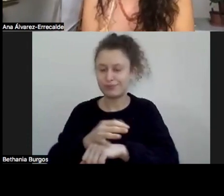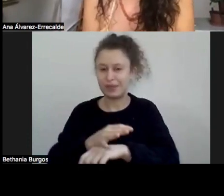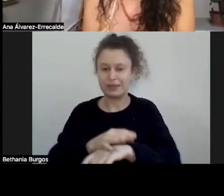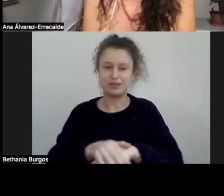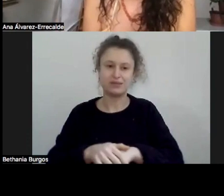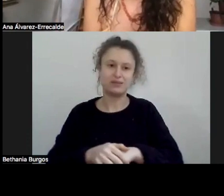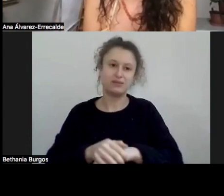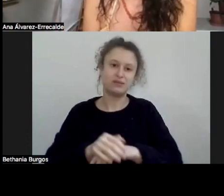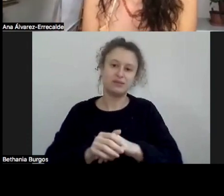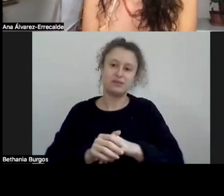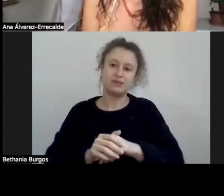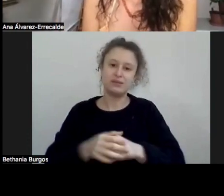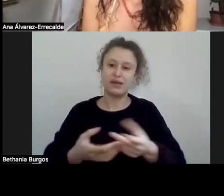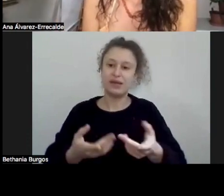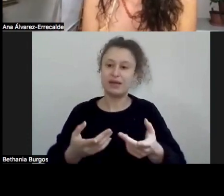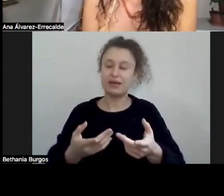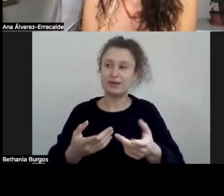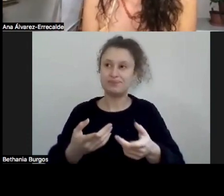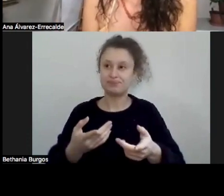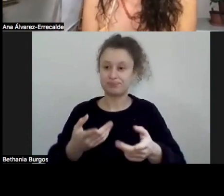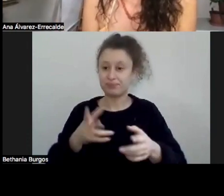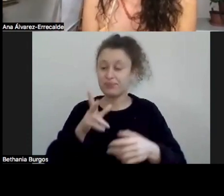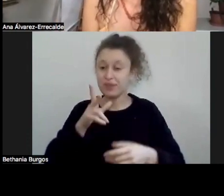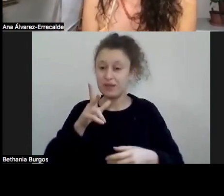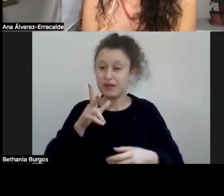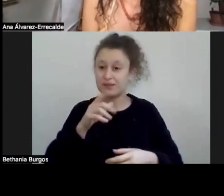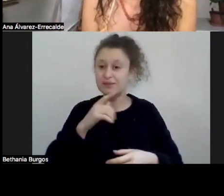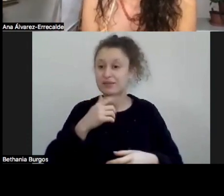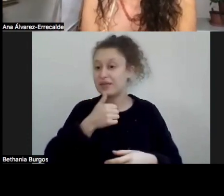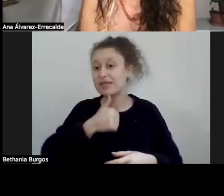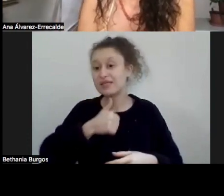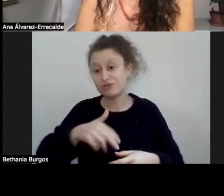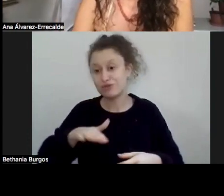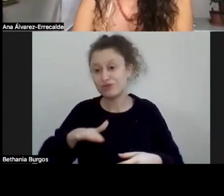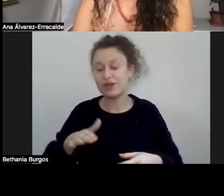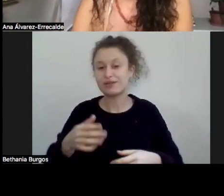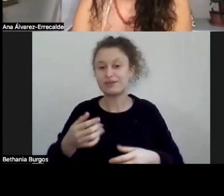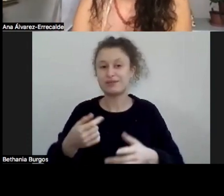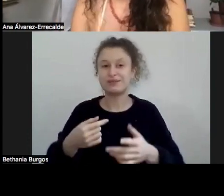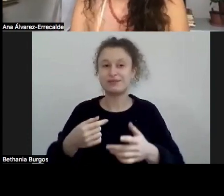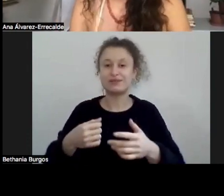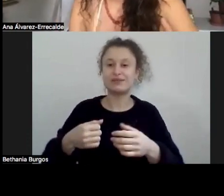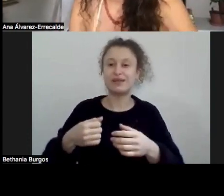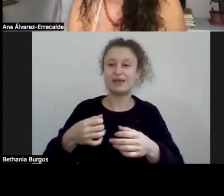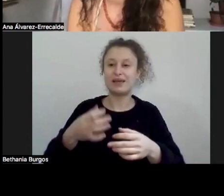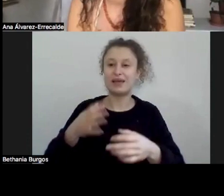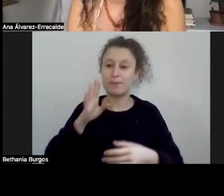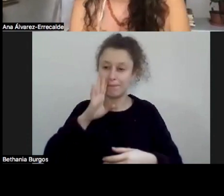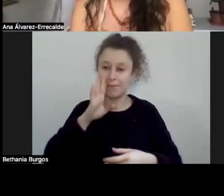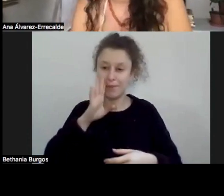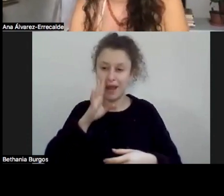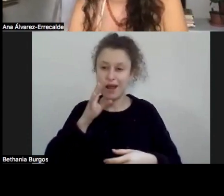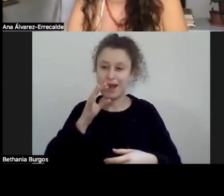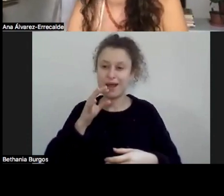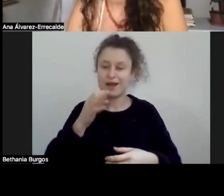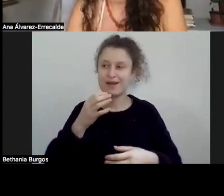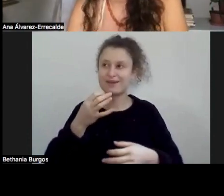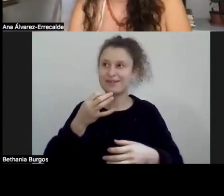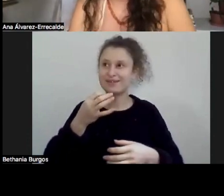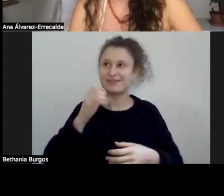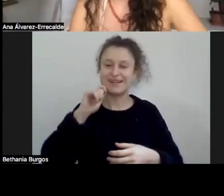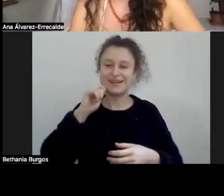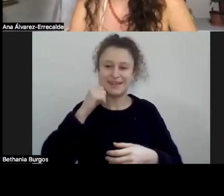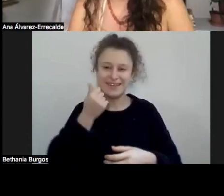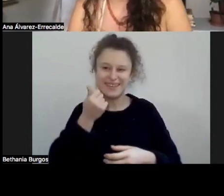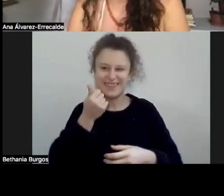historias también de las mamás. Eh, y esto viene a relación a otro proyecto que